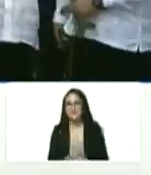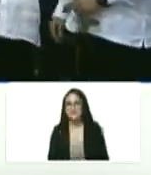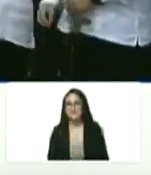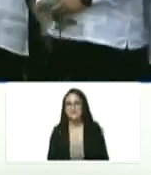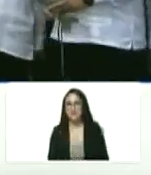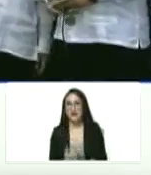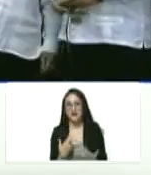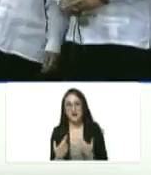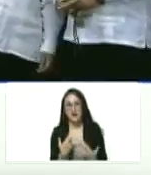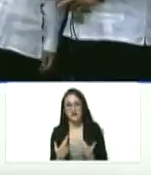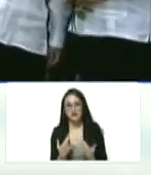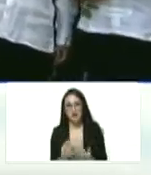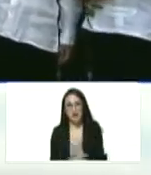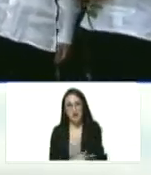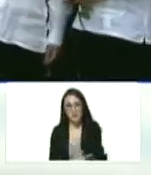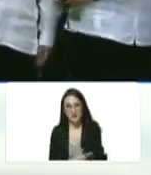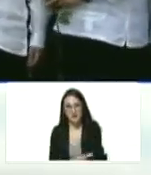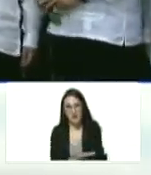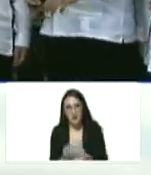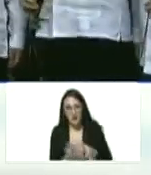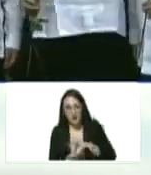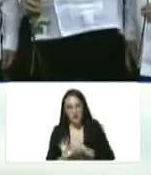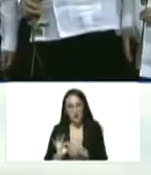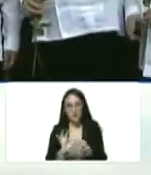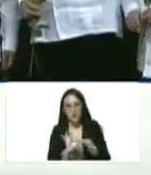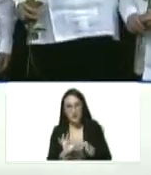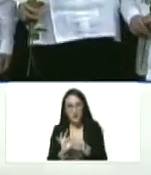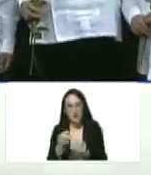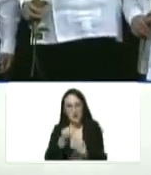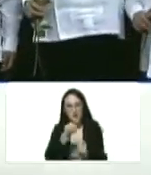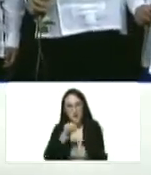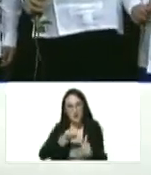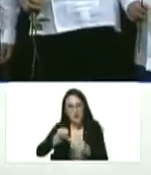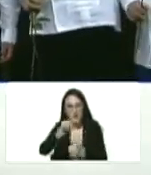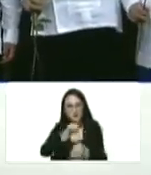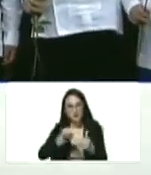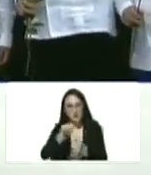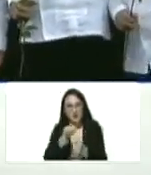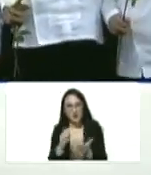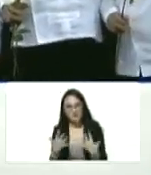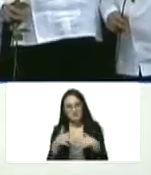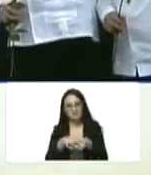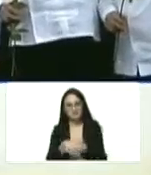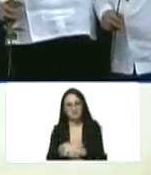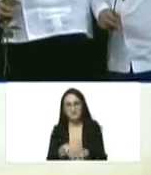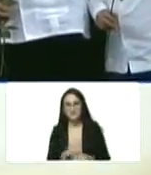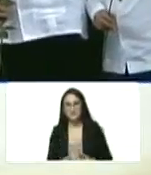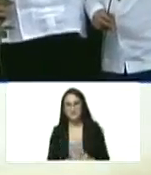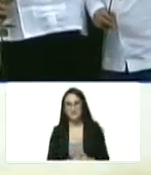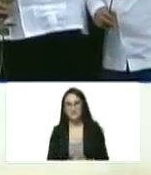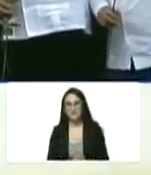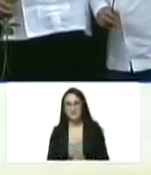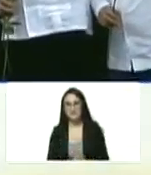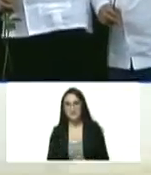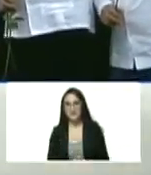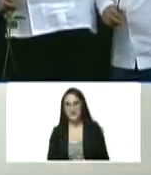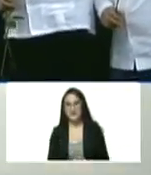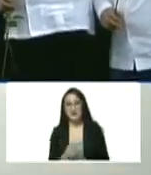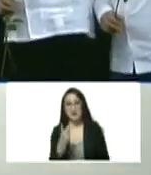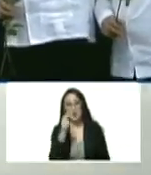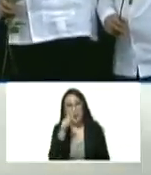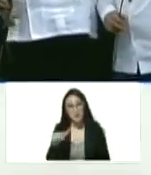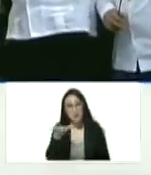las relaciones de hermandad, de unión, de cooperación, de complementariedad entre nuestros